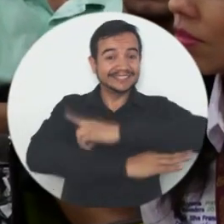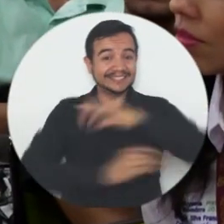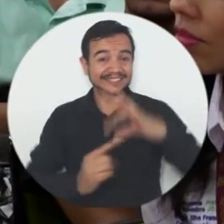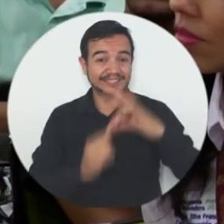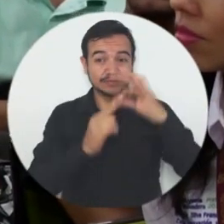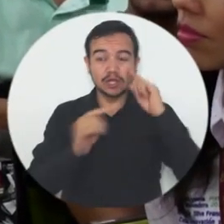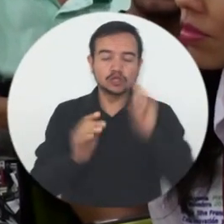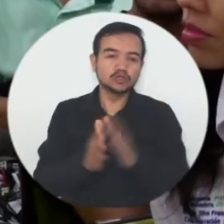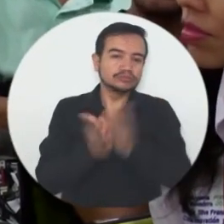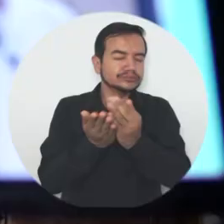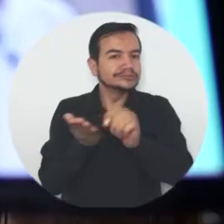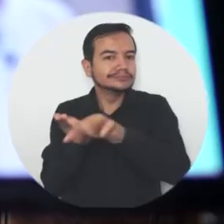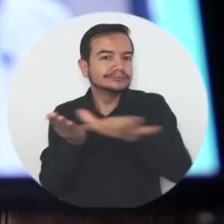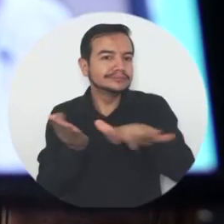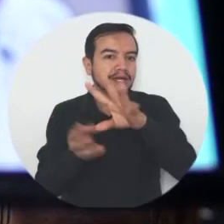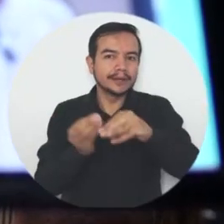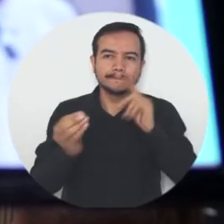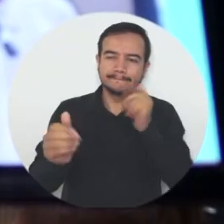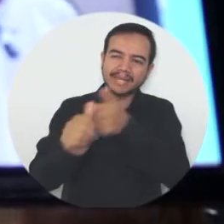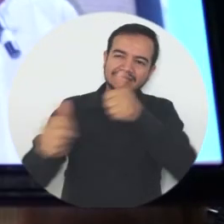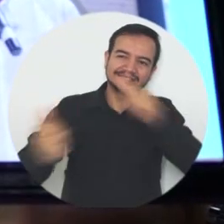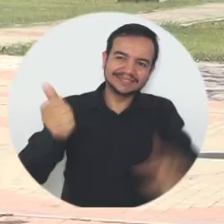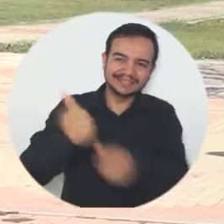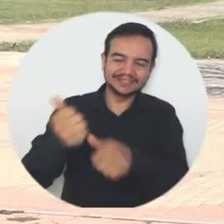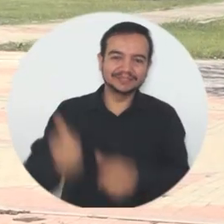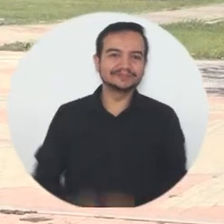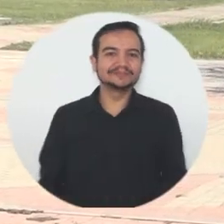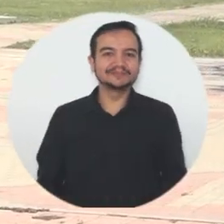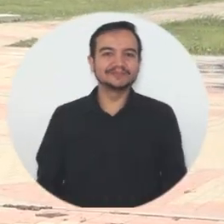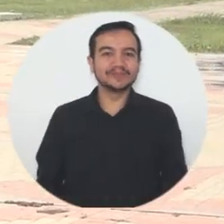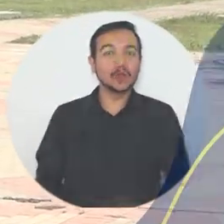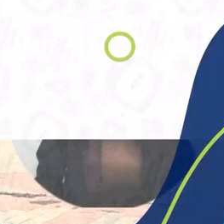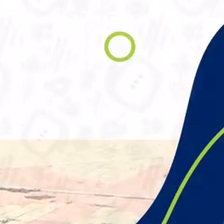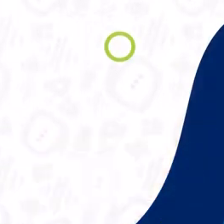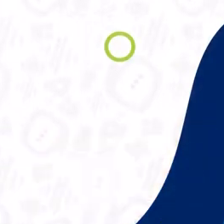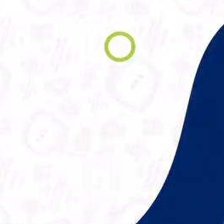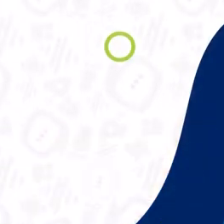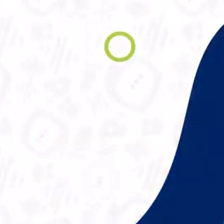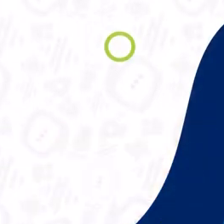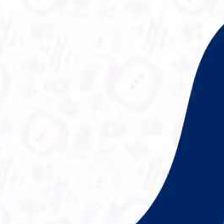Libro, las Artes y la Cultura Filsmar y la Dirección de Proyección Cultural.